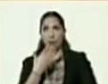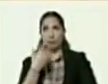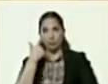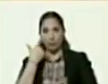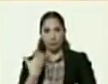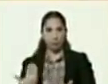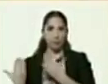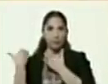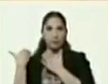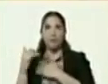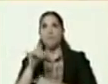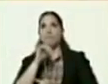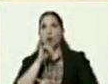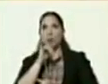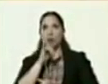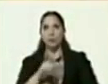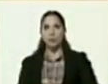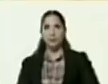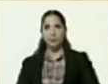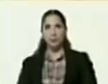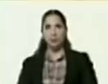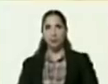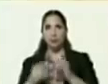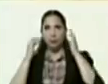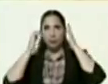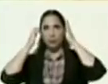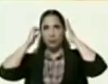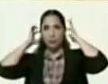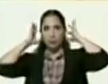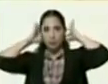Indira López, en el lugar nos cuenta. Adelante Indira, feliz tarde.